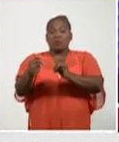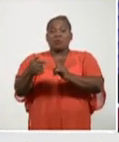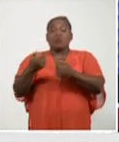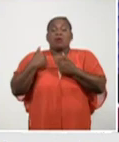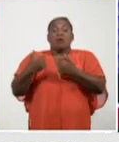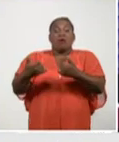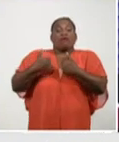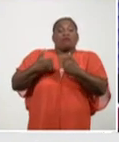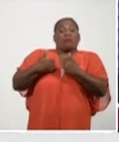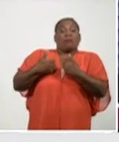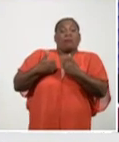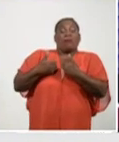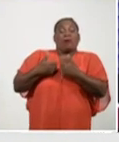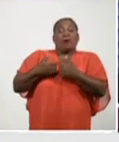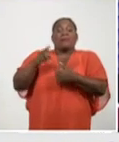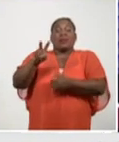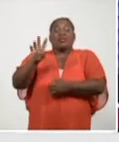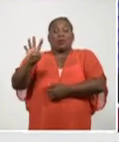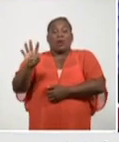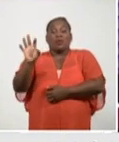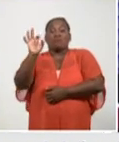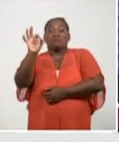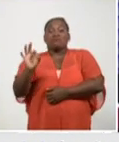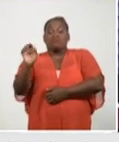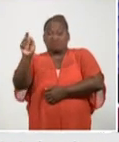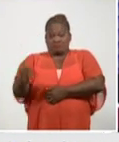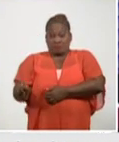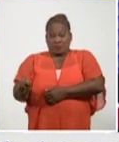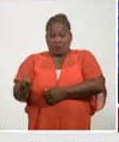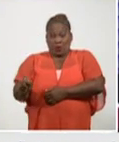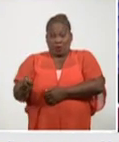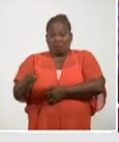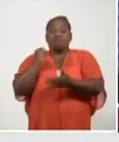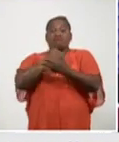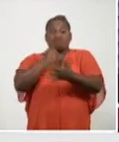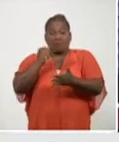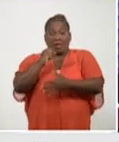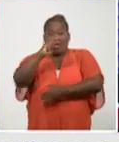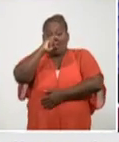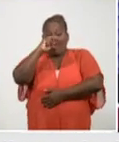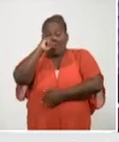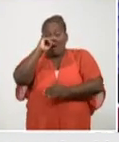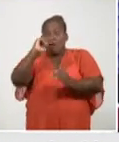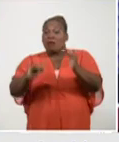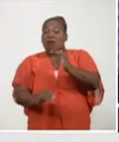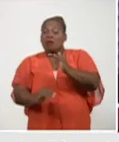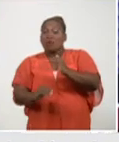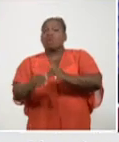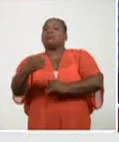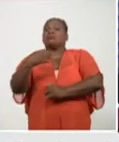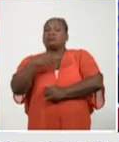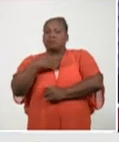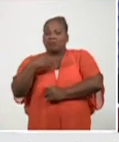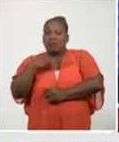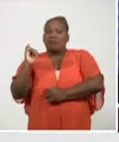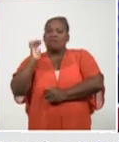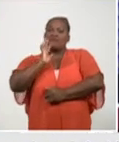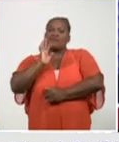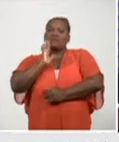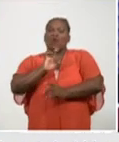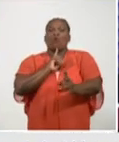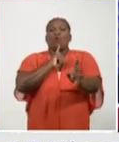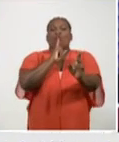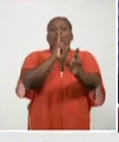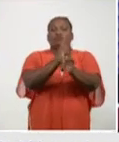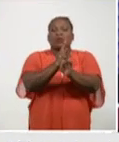de todos los casos que se han diagnosticado en edad pediátrica, tienen como fuente de infección contactos con